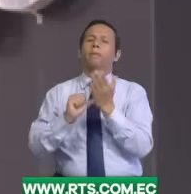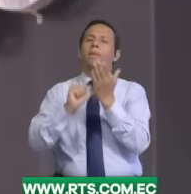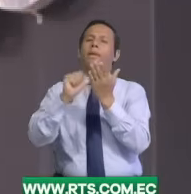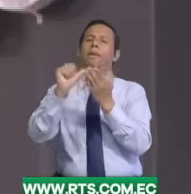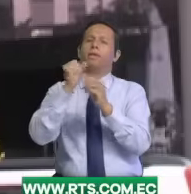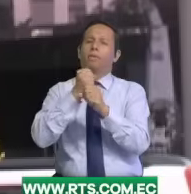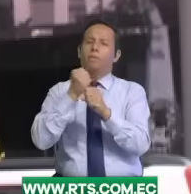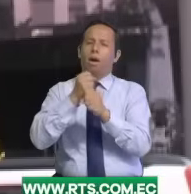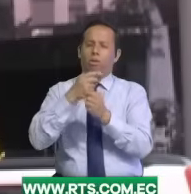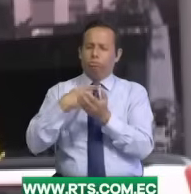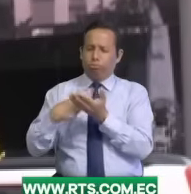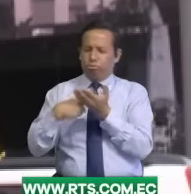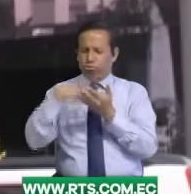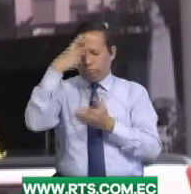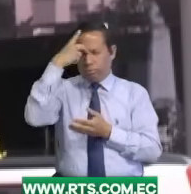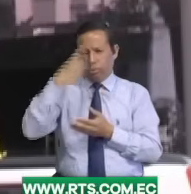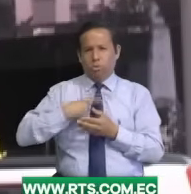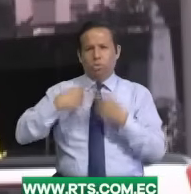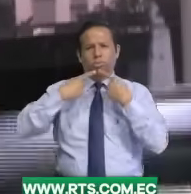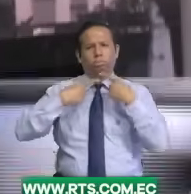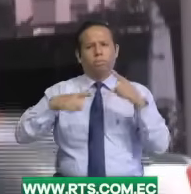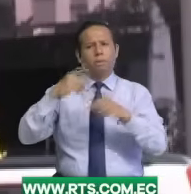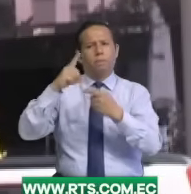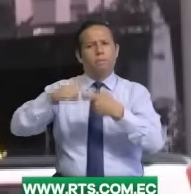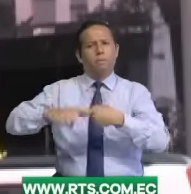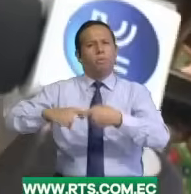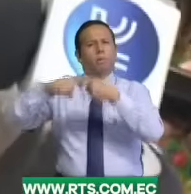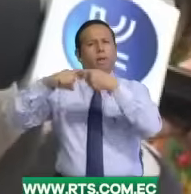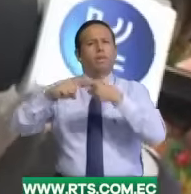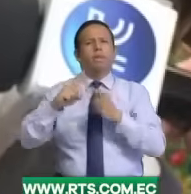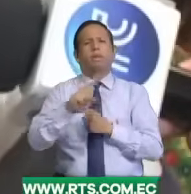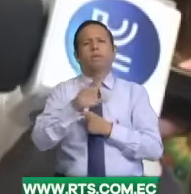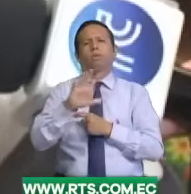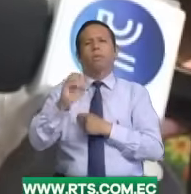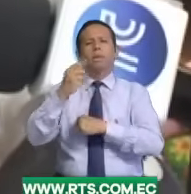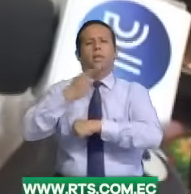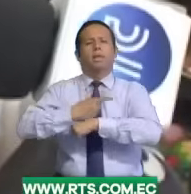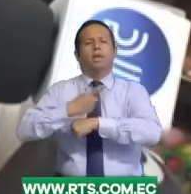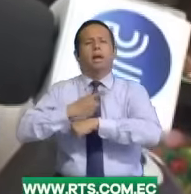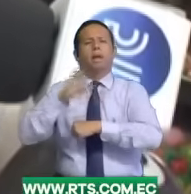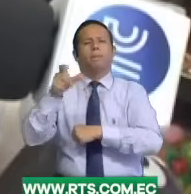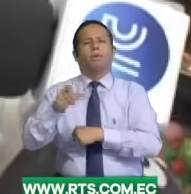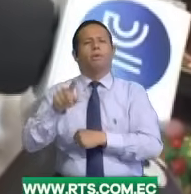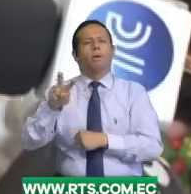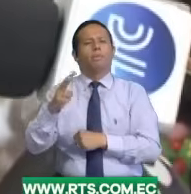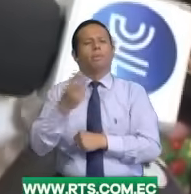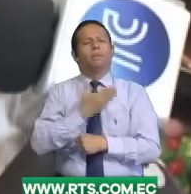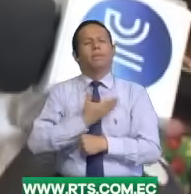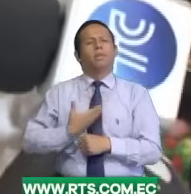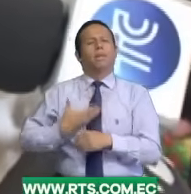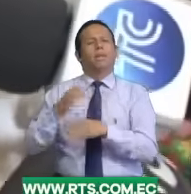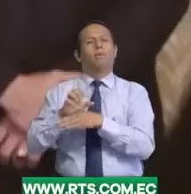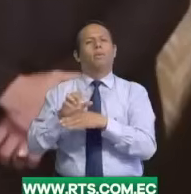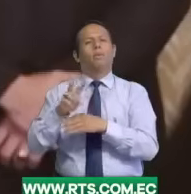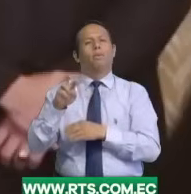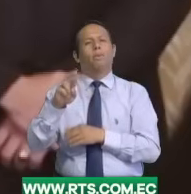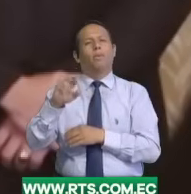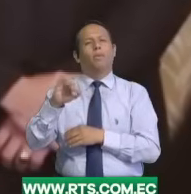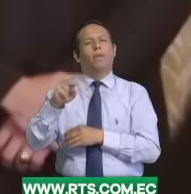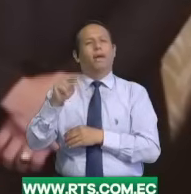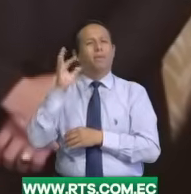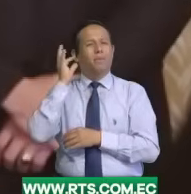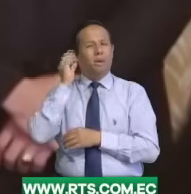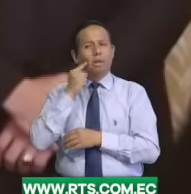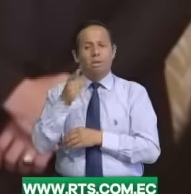de Trabajo de suspender por 150 días a la vicepresidenta de la República, Verónica Abad, por un supuesto